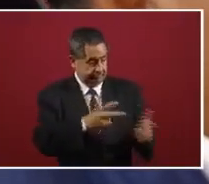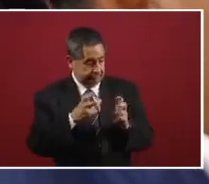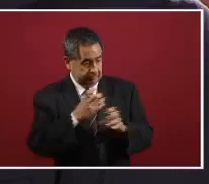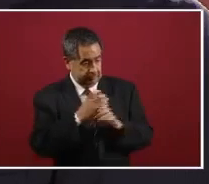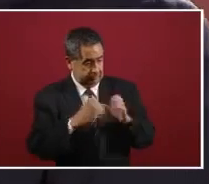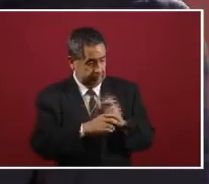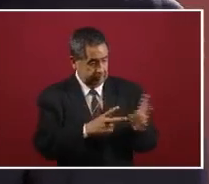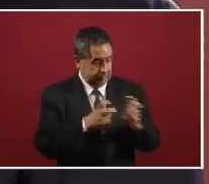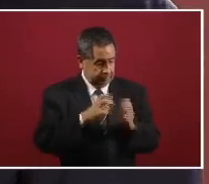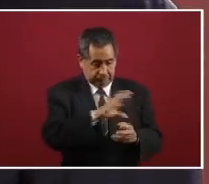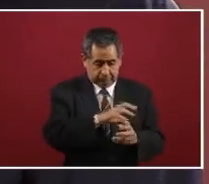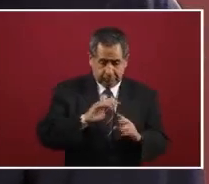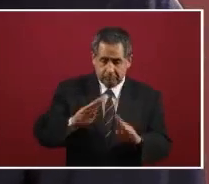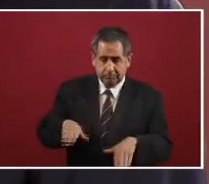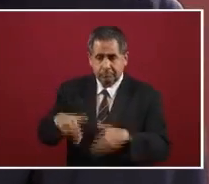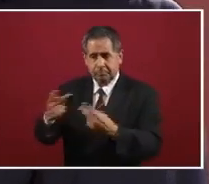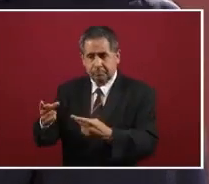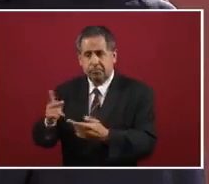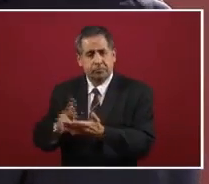robado.